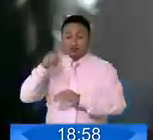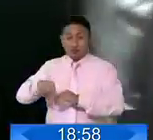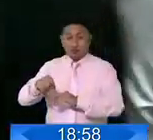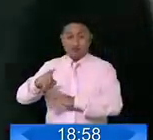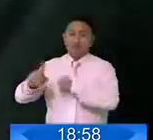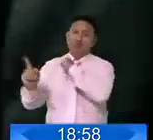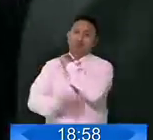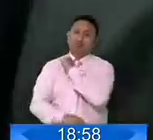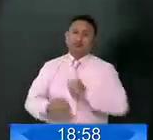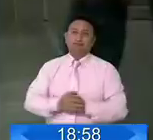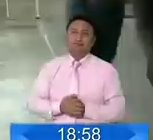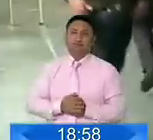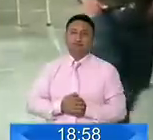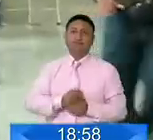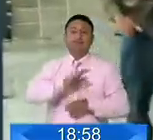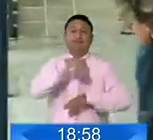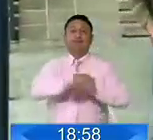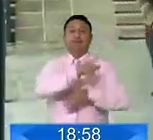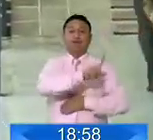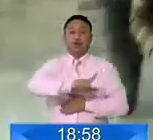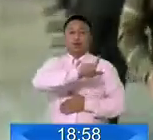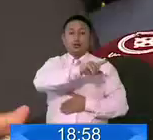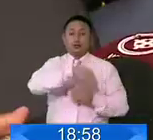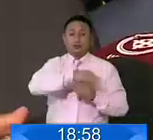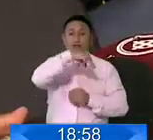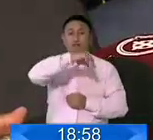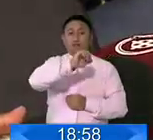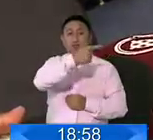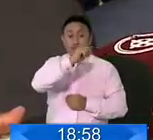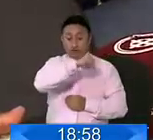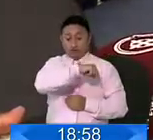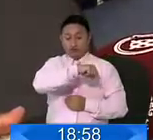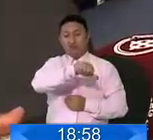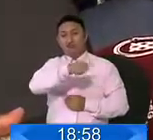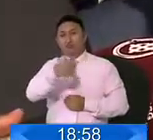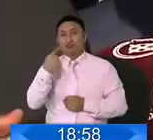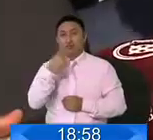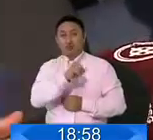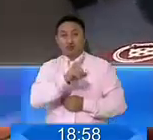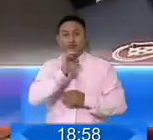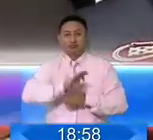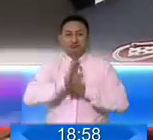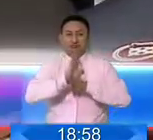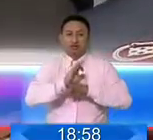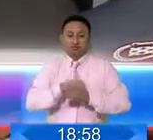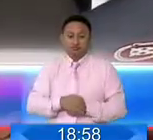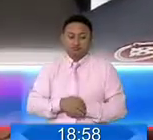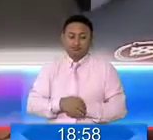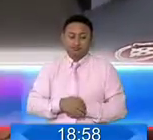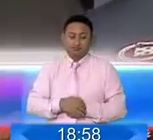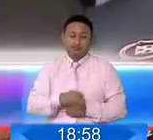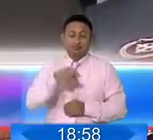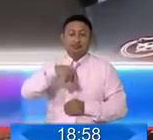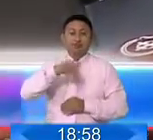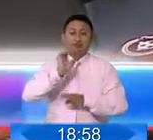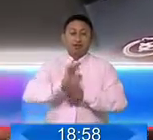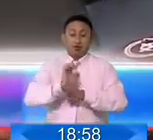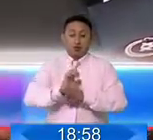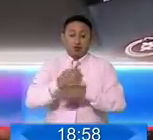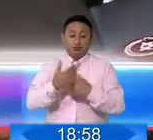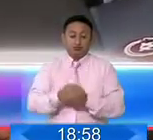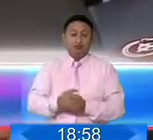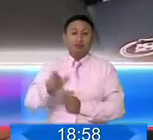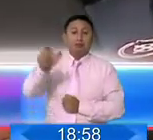tarde de este lunes rindieron su versión Monge y Castañer. No puede volverse costumbre en el Ecuador que aquellas personas